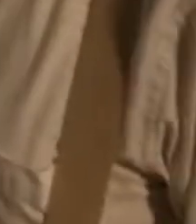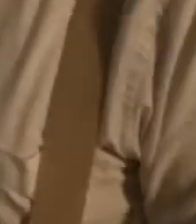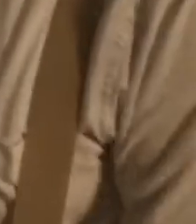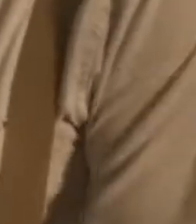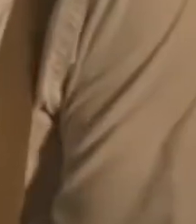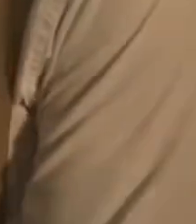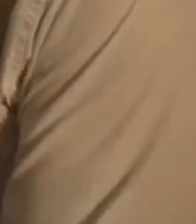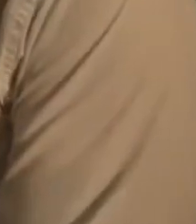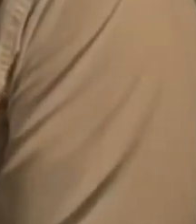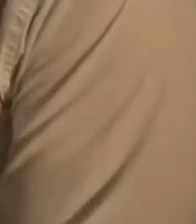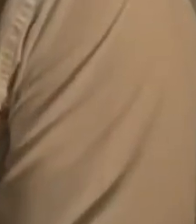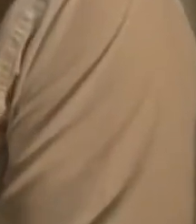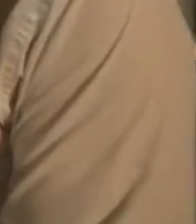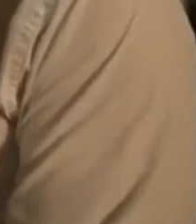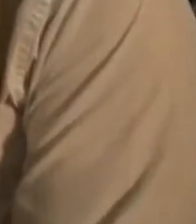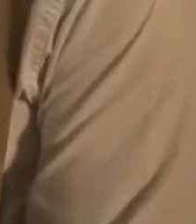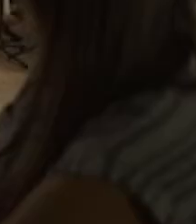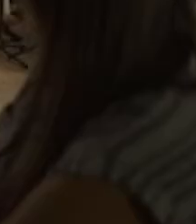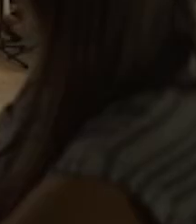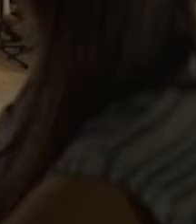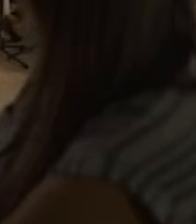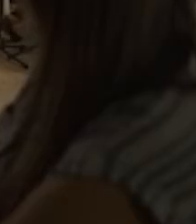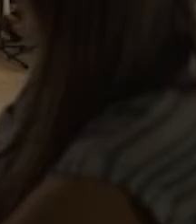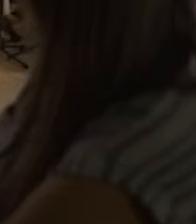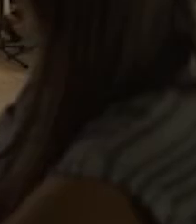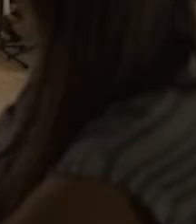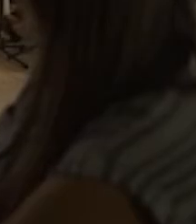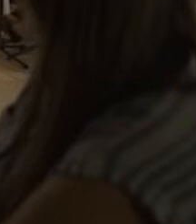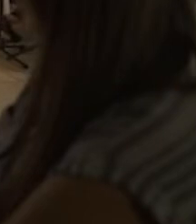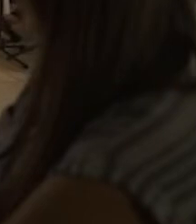Punta Arenas me recuerda todo esto.